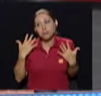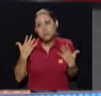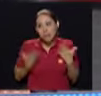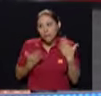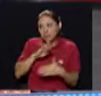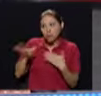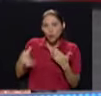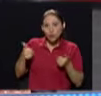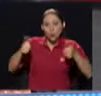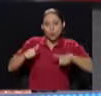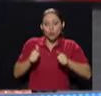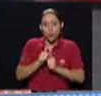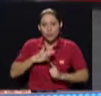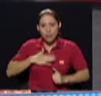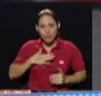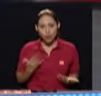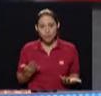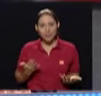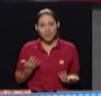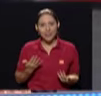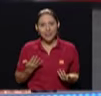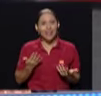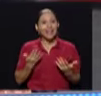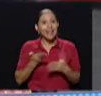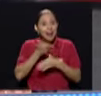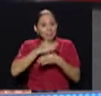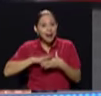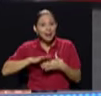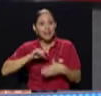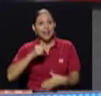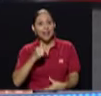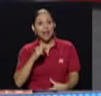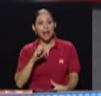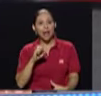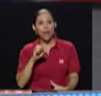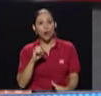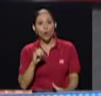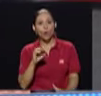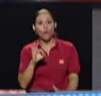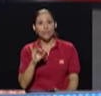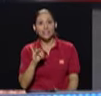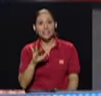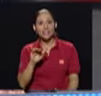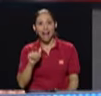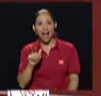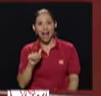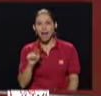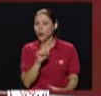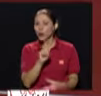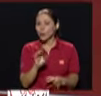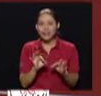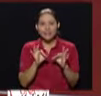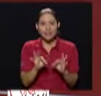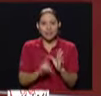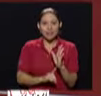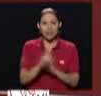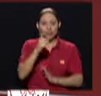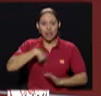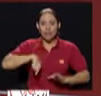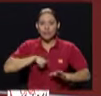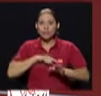conmigo, en que la parte de geofísica no está tan bien desarrollada en las redes nuestras.